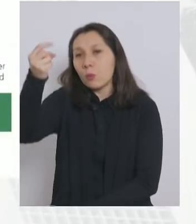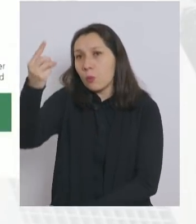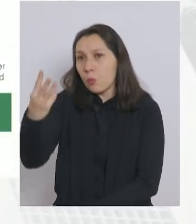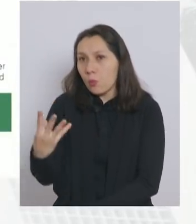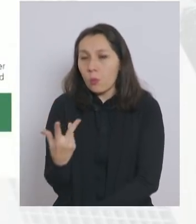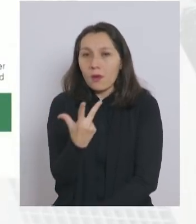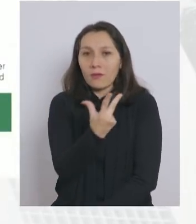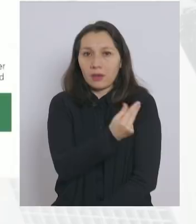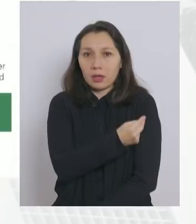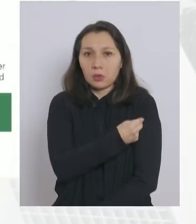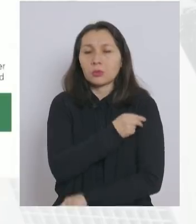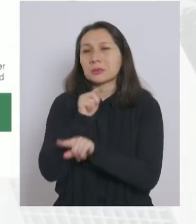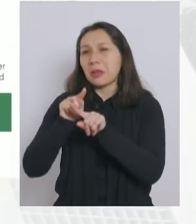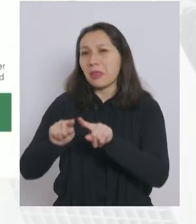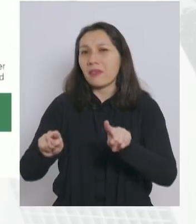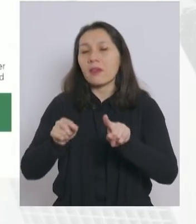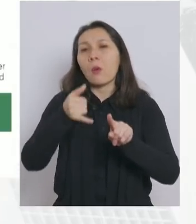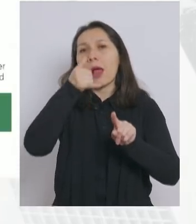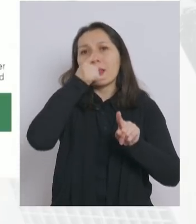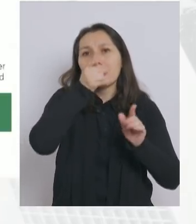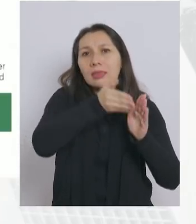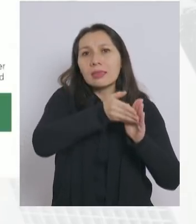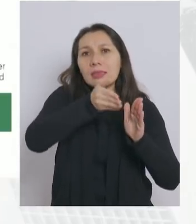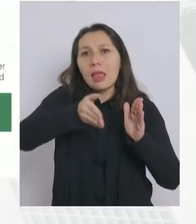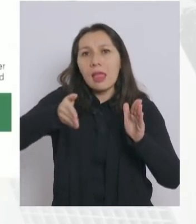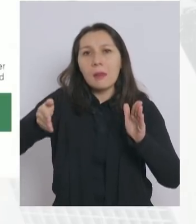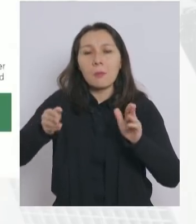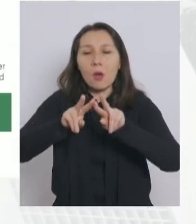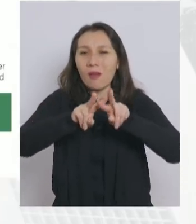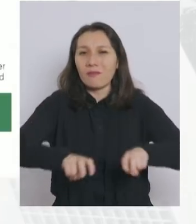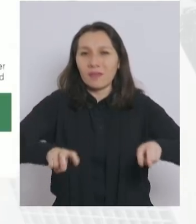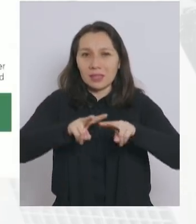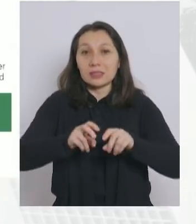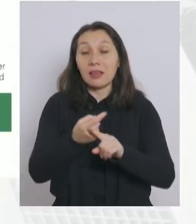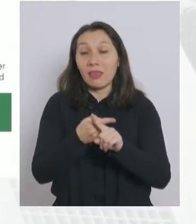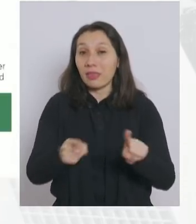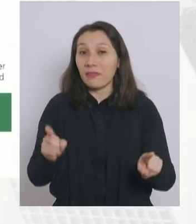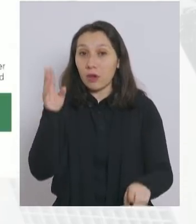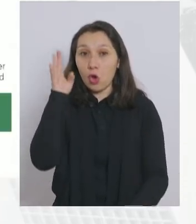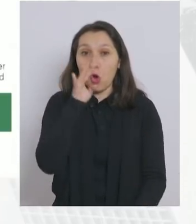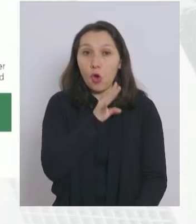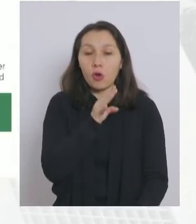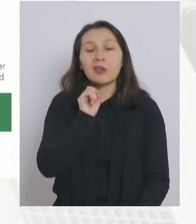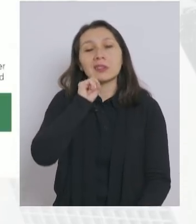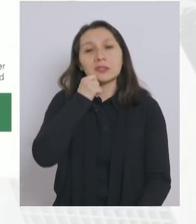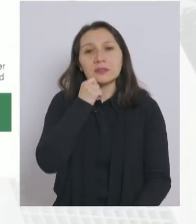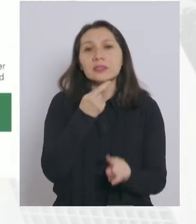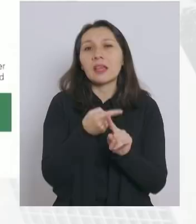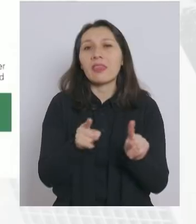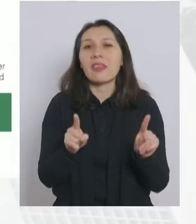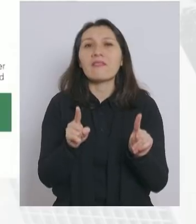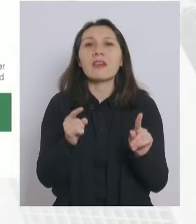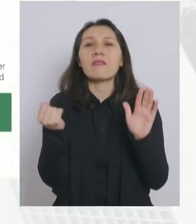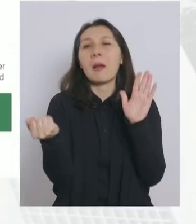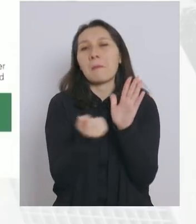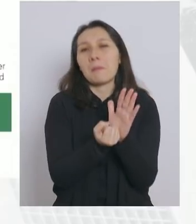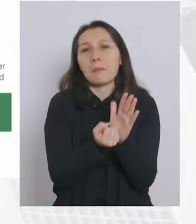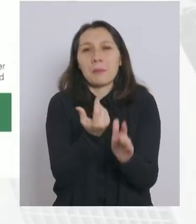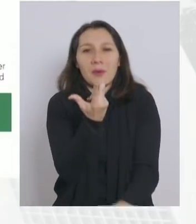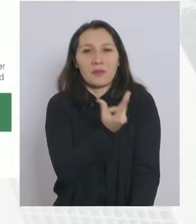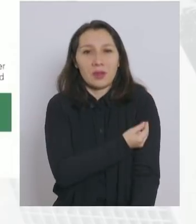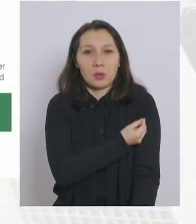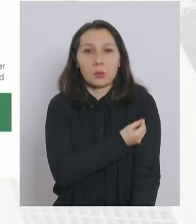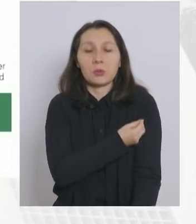de vacunas que están en distintas fases de investigación. Los distintos colores obedecen a distintos tipos de vacunas,